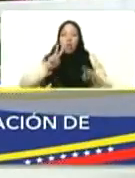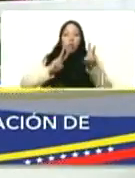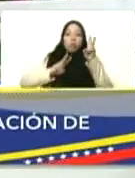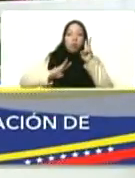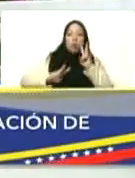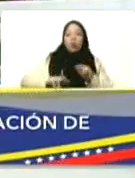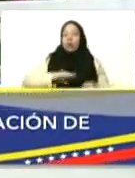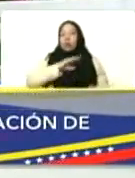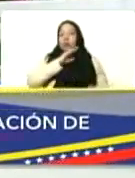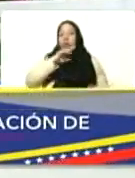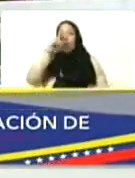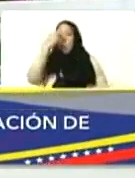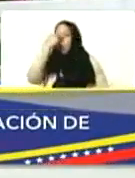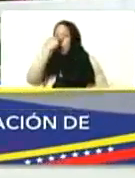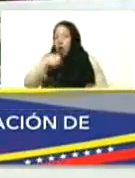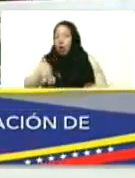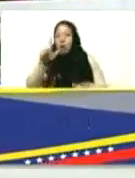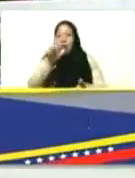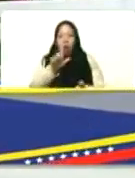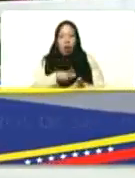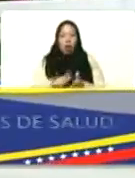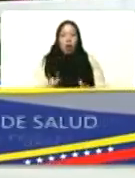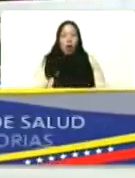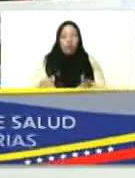de menos recursos. Aprobado.